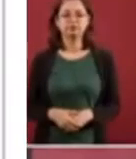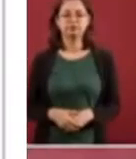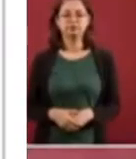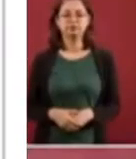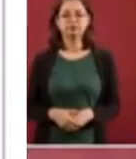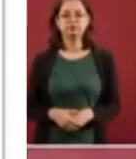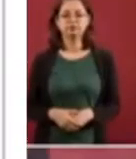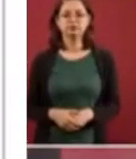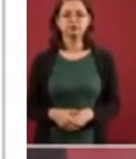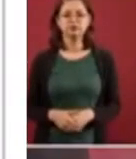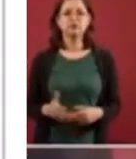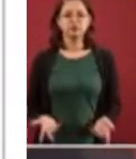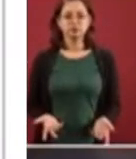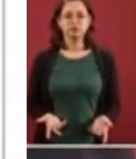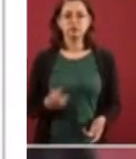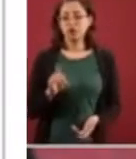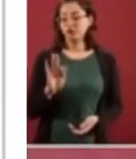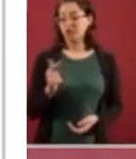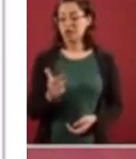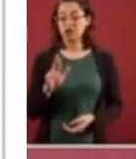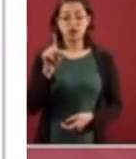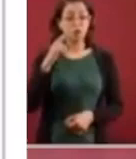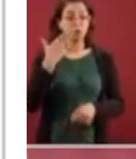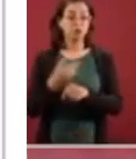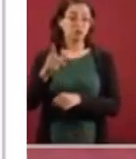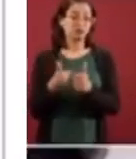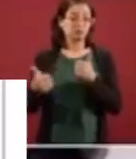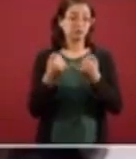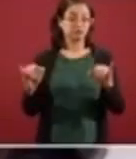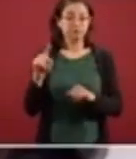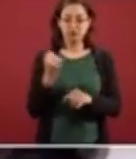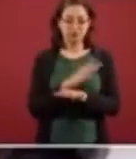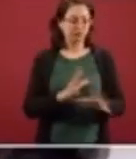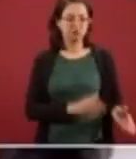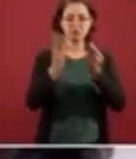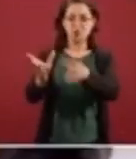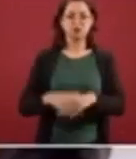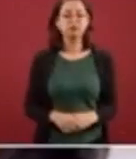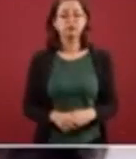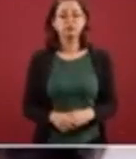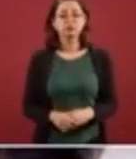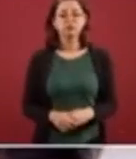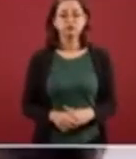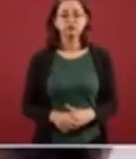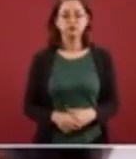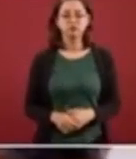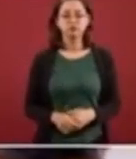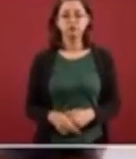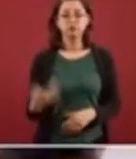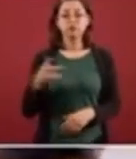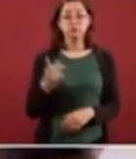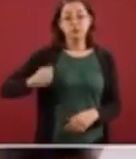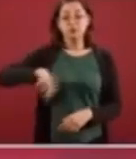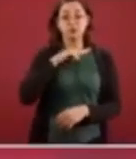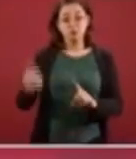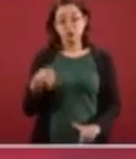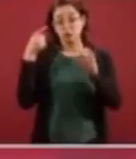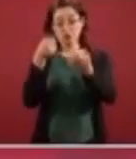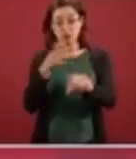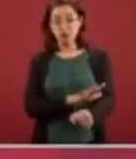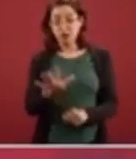a pasar a la Fiscalía, que es un organismo autónomo, toda la información que tengamos, pero no con el propósito